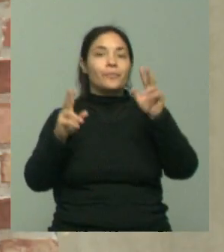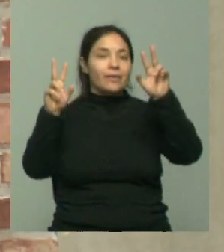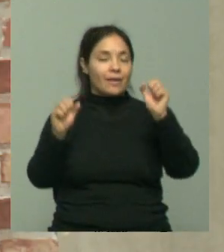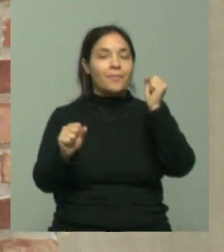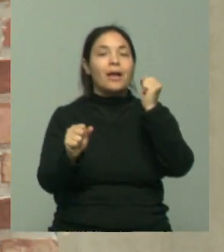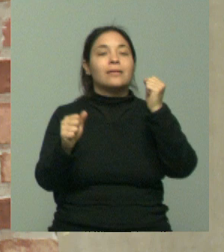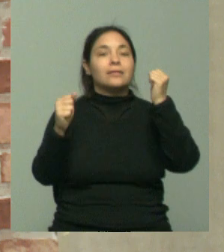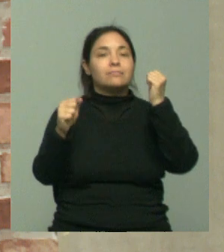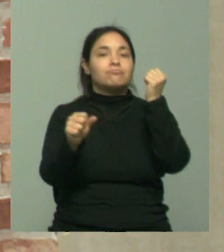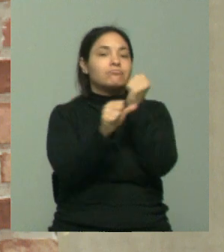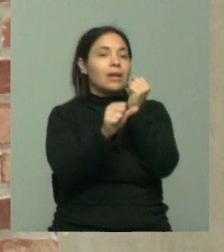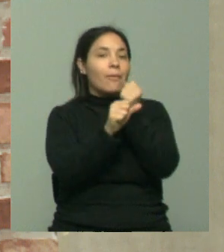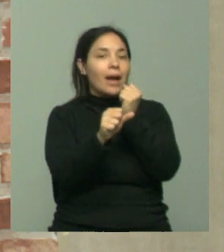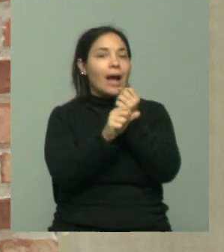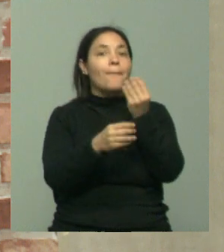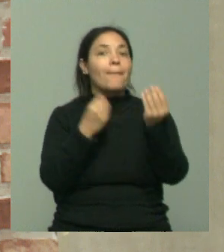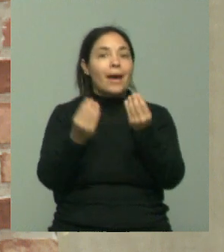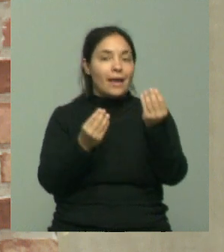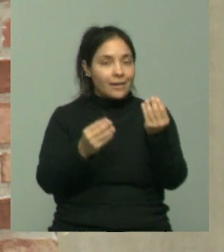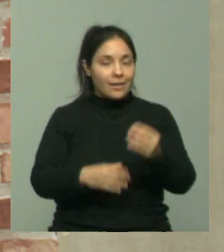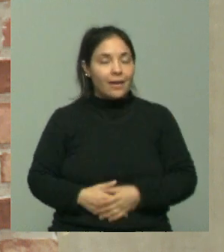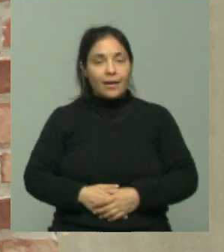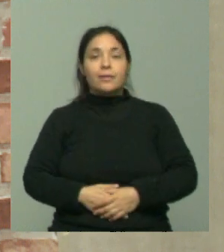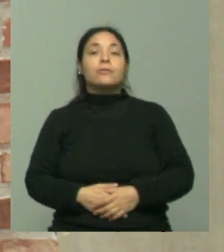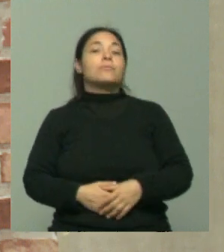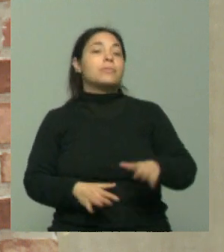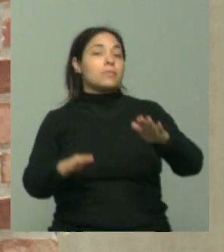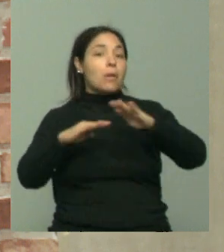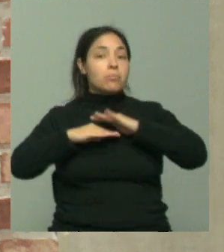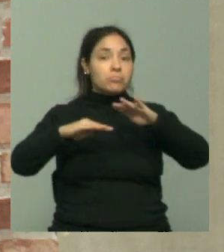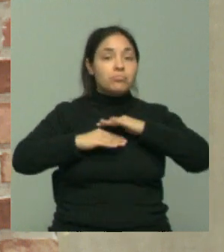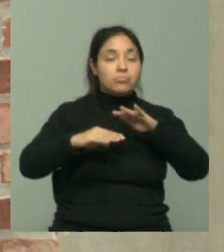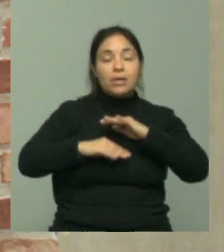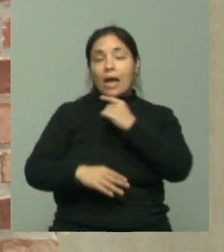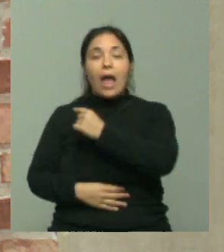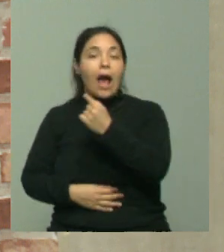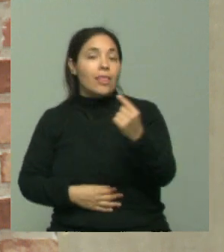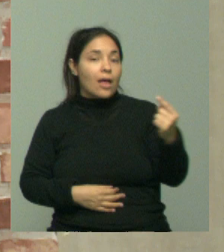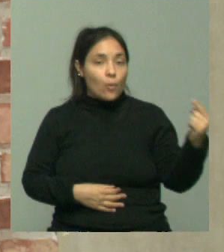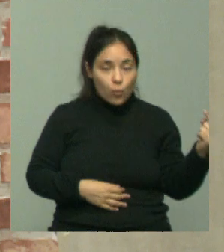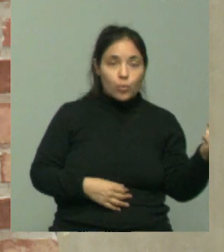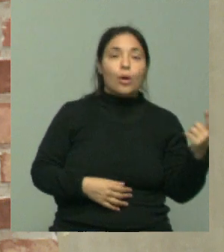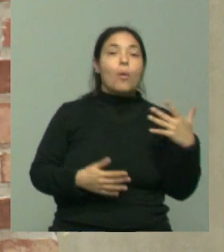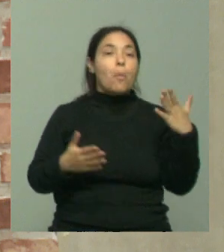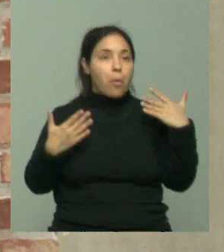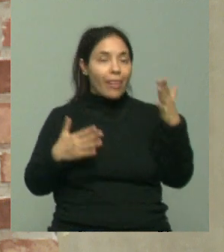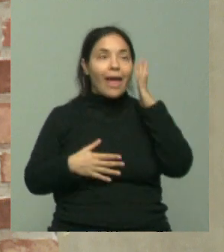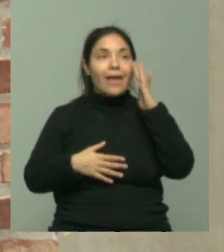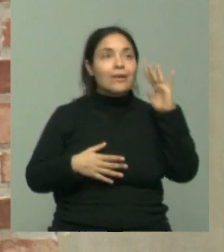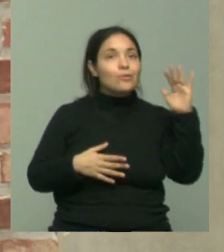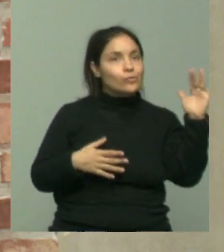trabajar para que los chicos que hacen algunas de las distintas disciplinas en las que trabajan ustedes de pronto tengan esa ilusión